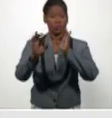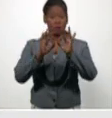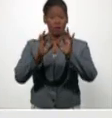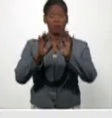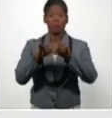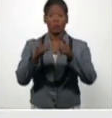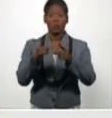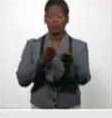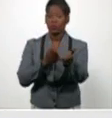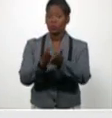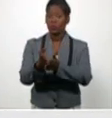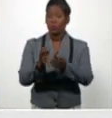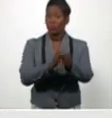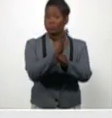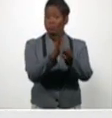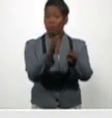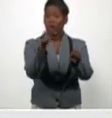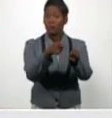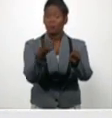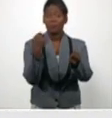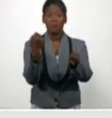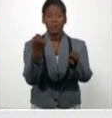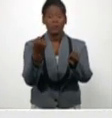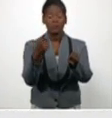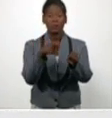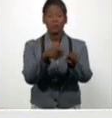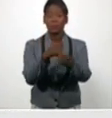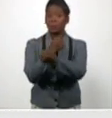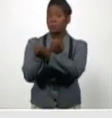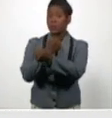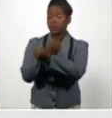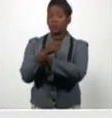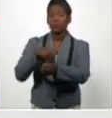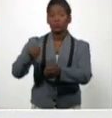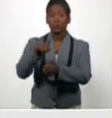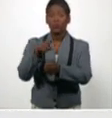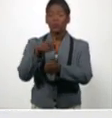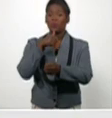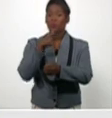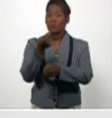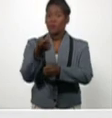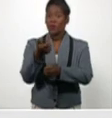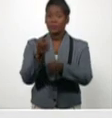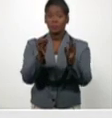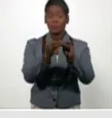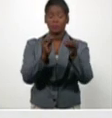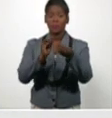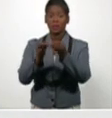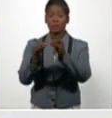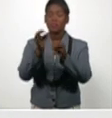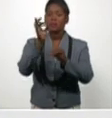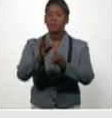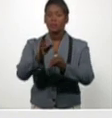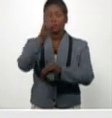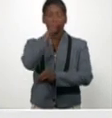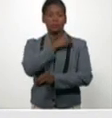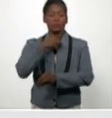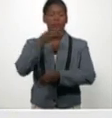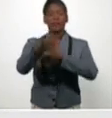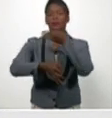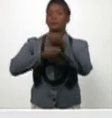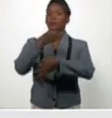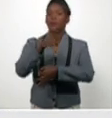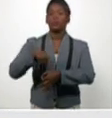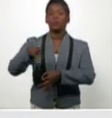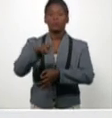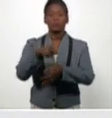COVID-19, sigue siendo peligrosa, de alta contagiosidad, lo ha dicho también en conferencia de prensa y en cada una de estas